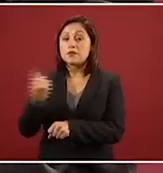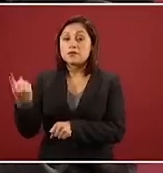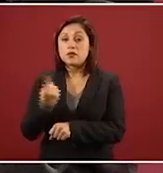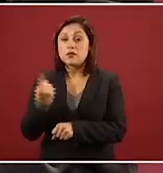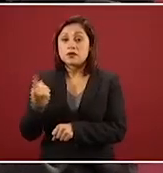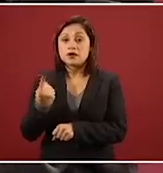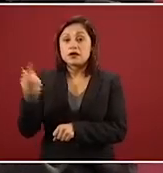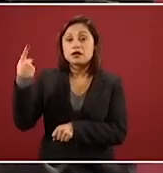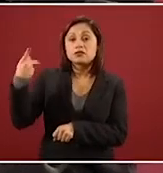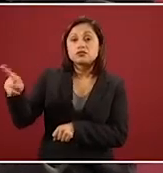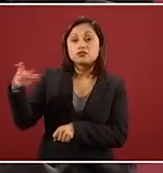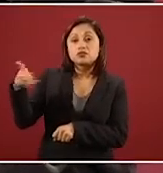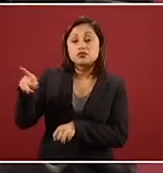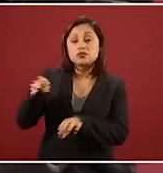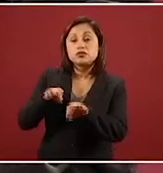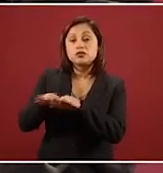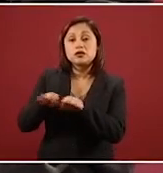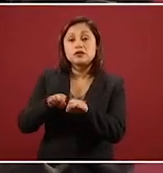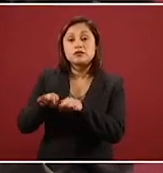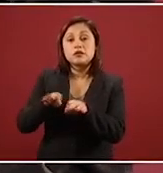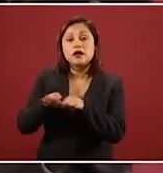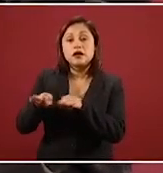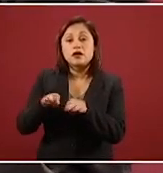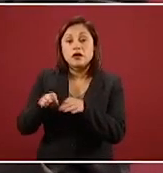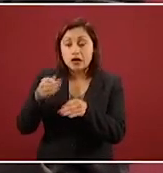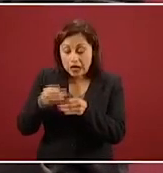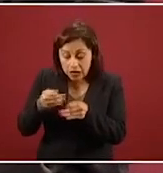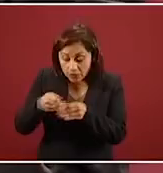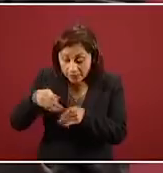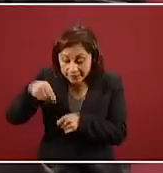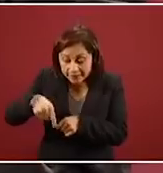desempeño en esta administración.